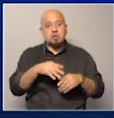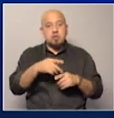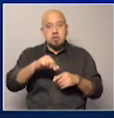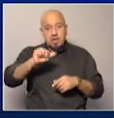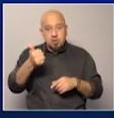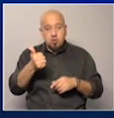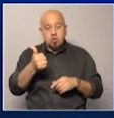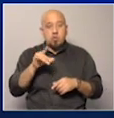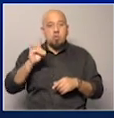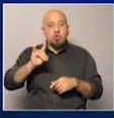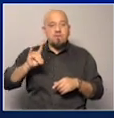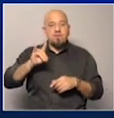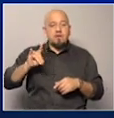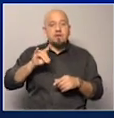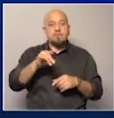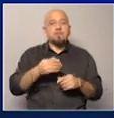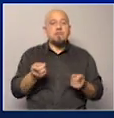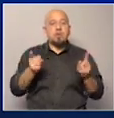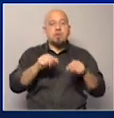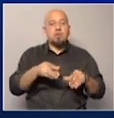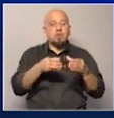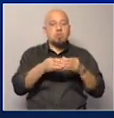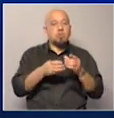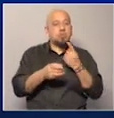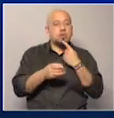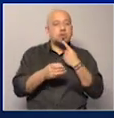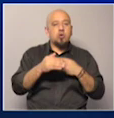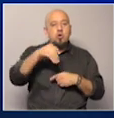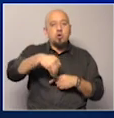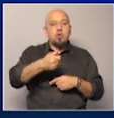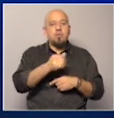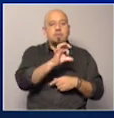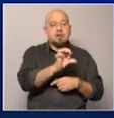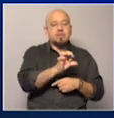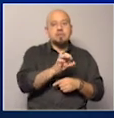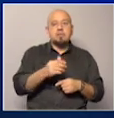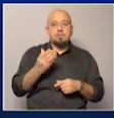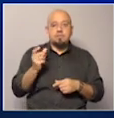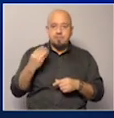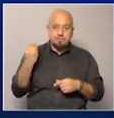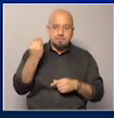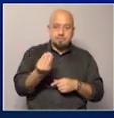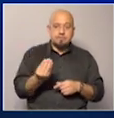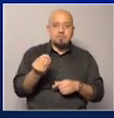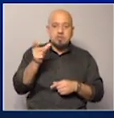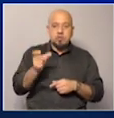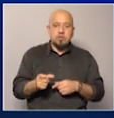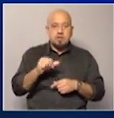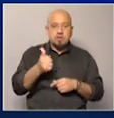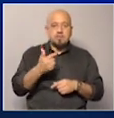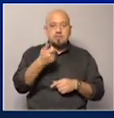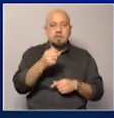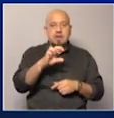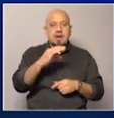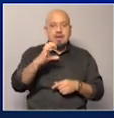socialismo volverá al gobierno después de la victoria del pasado domingo de su candidato luis ares e justamente en los comicios y de cuatro